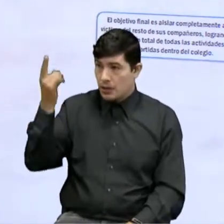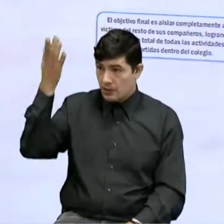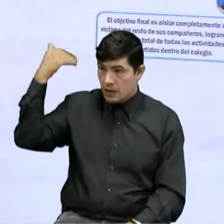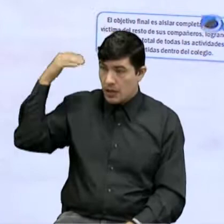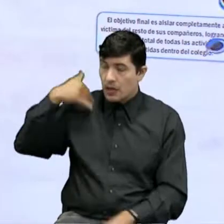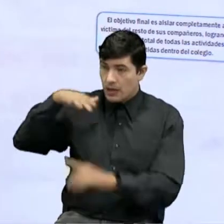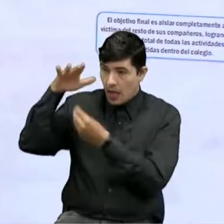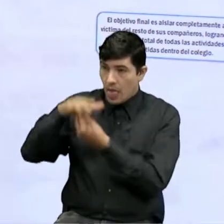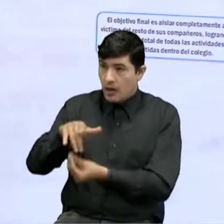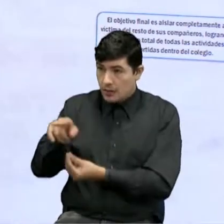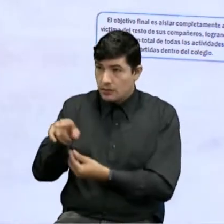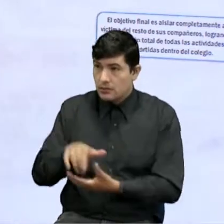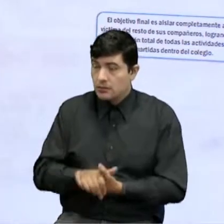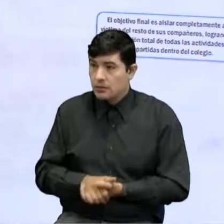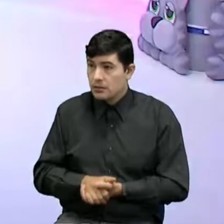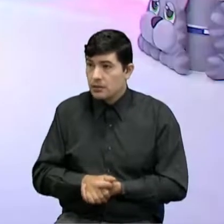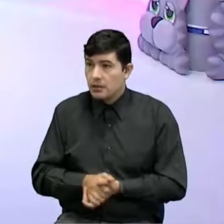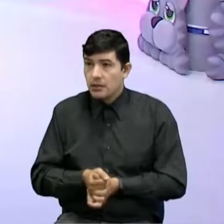hicieron bullying en la escuela?